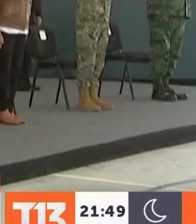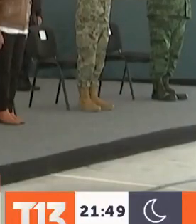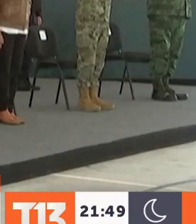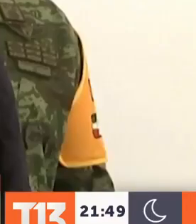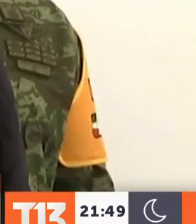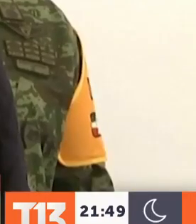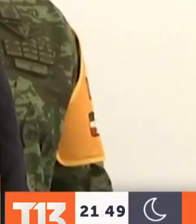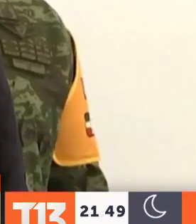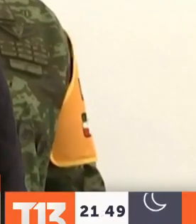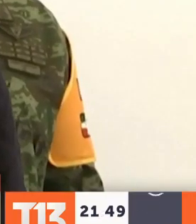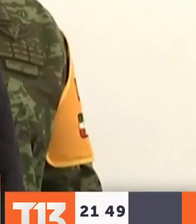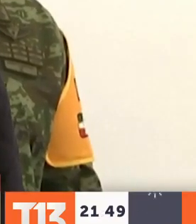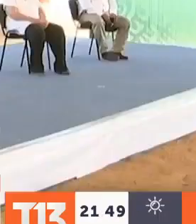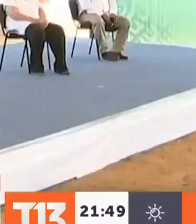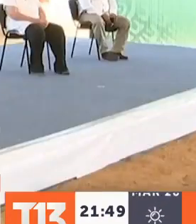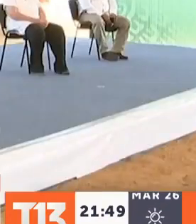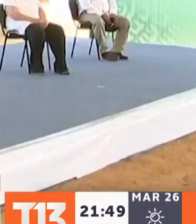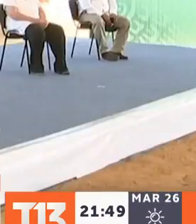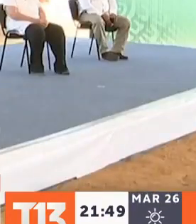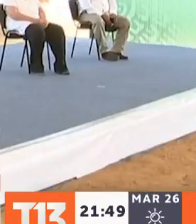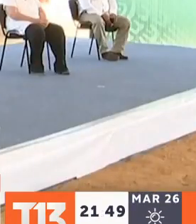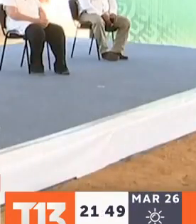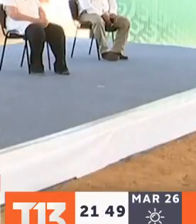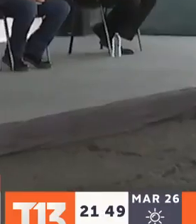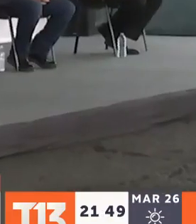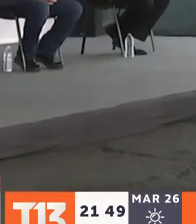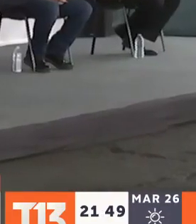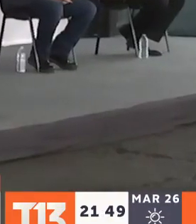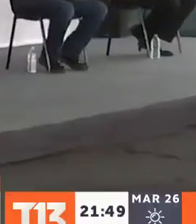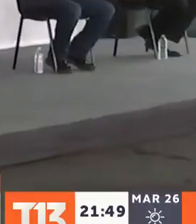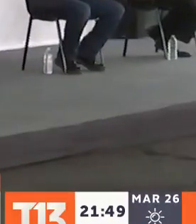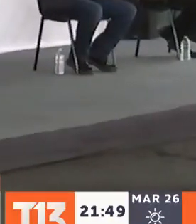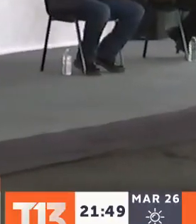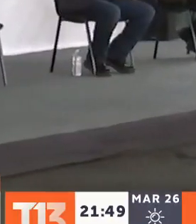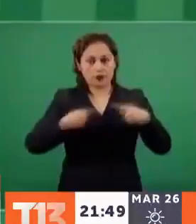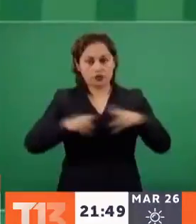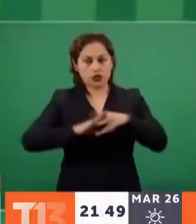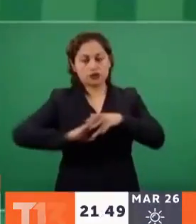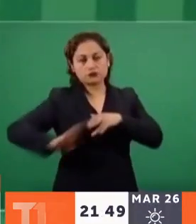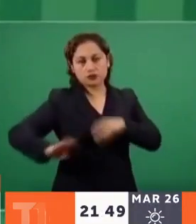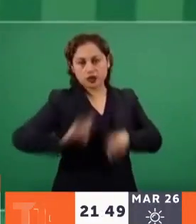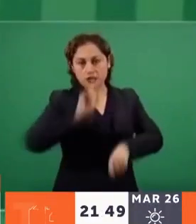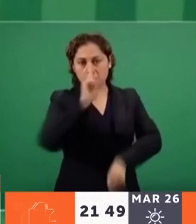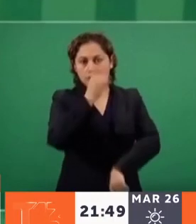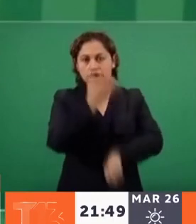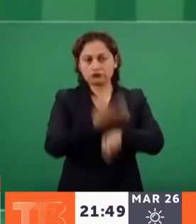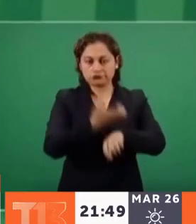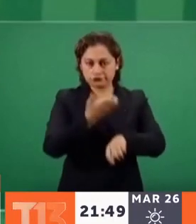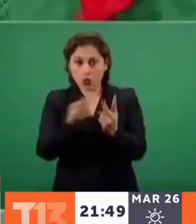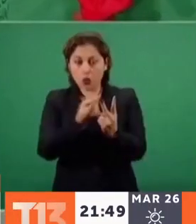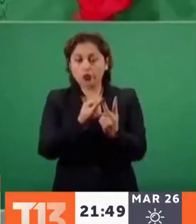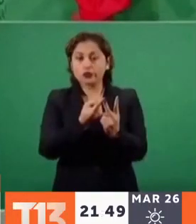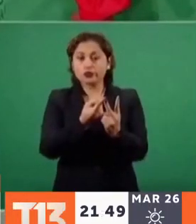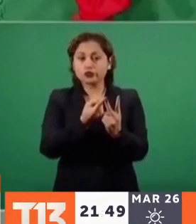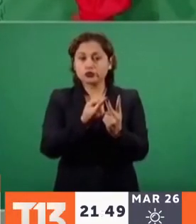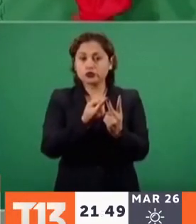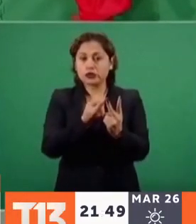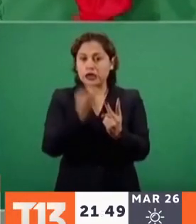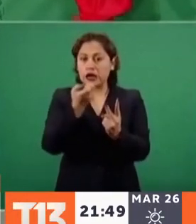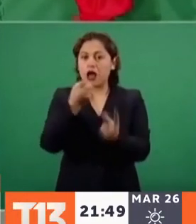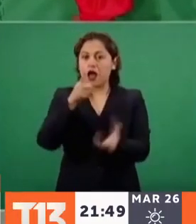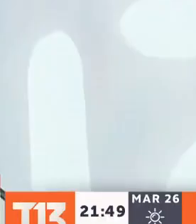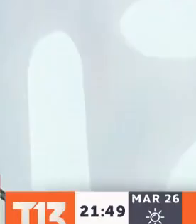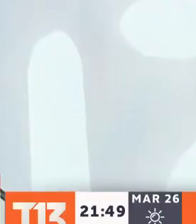en una actividad en San Luis Potosí y tras días de viajes a distintos puntos del país, eventos a los que se presentó sin